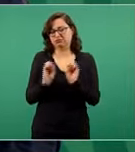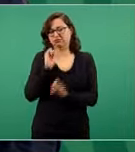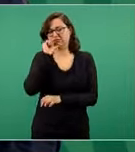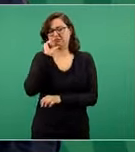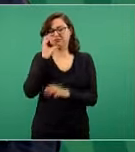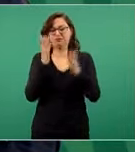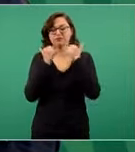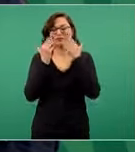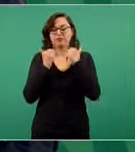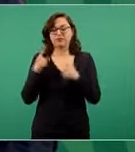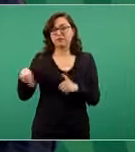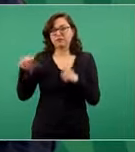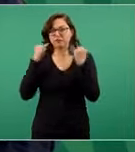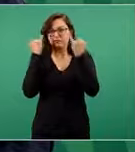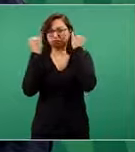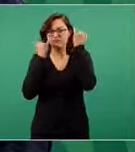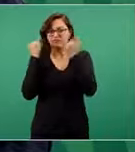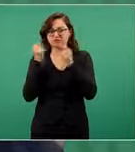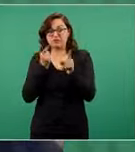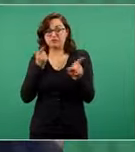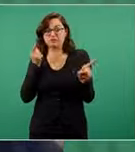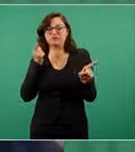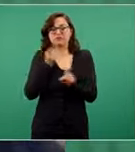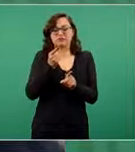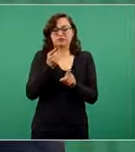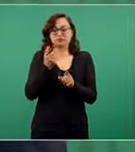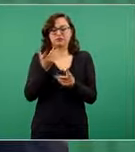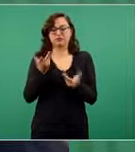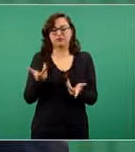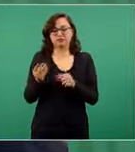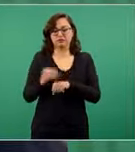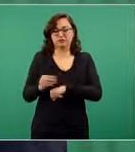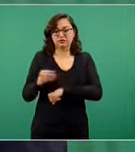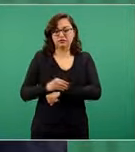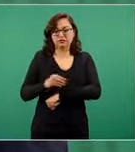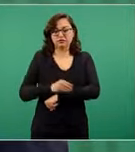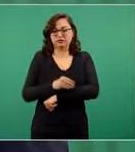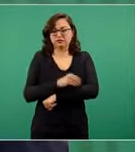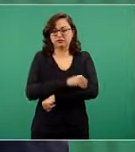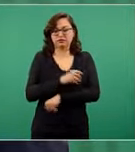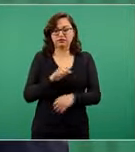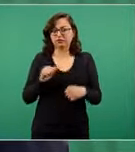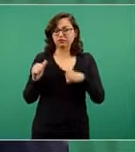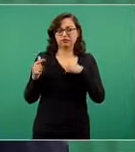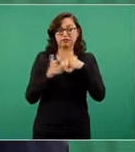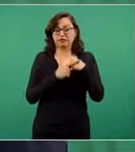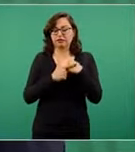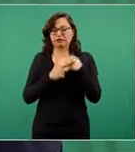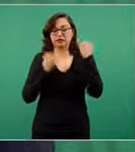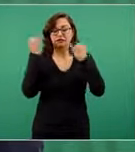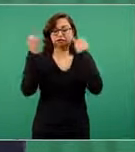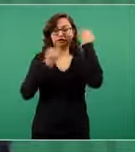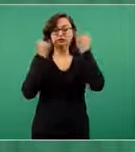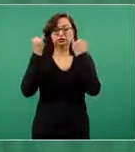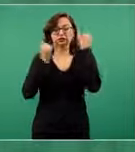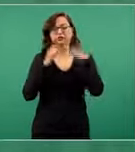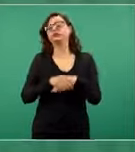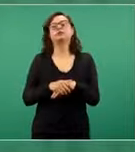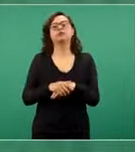¿sí? Tienen que utilizar alguna excusa, algún pretexto. Dicen falta